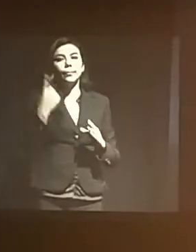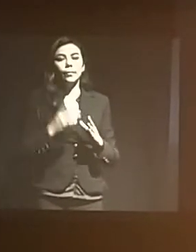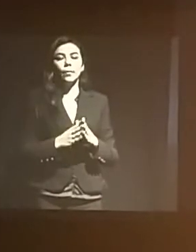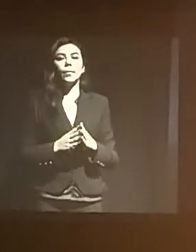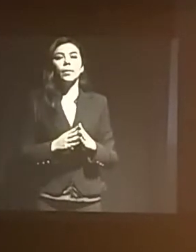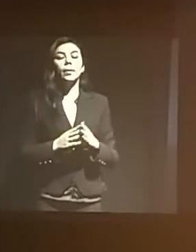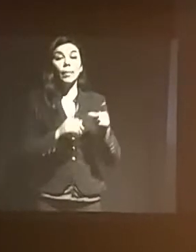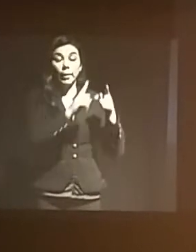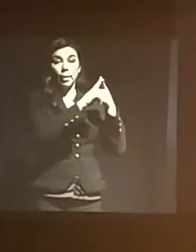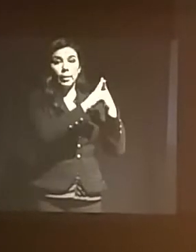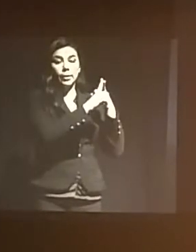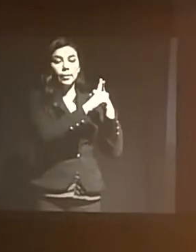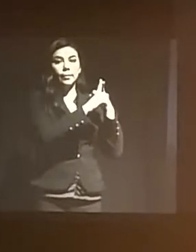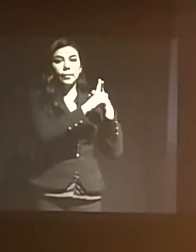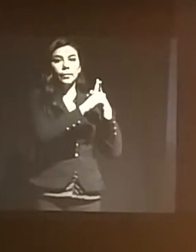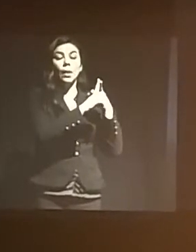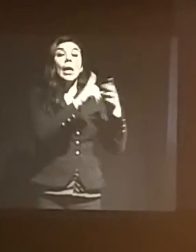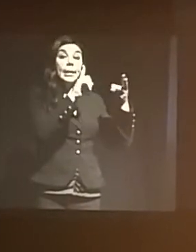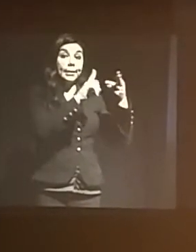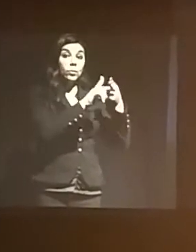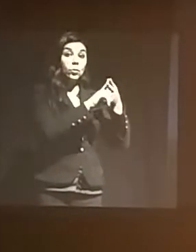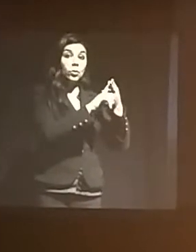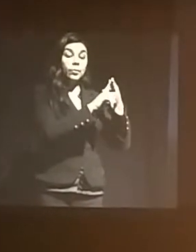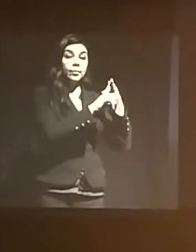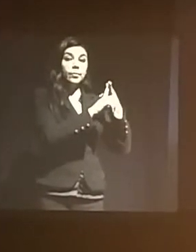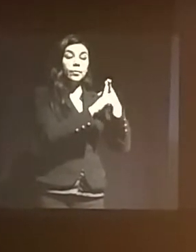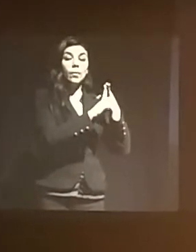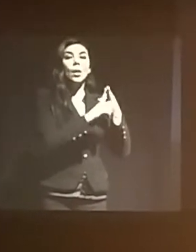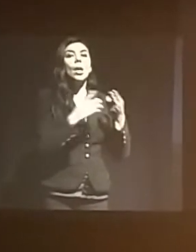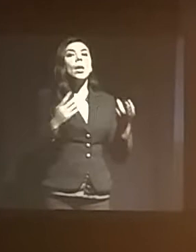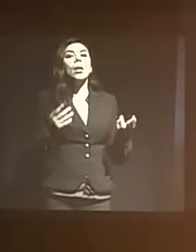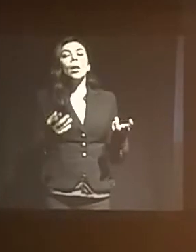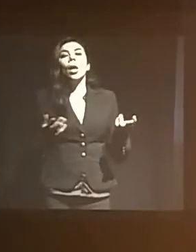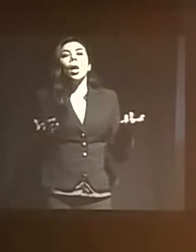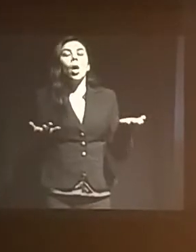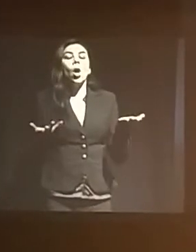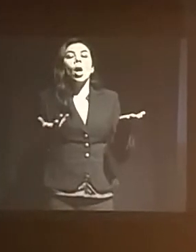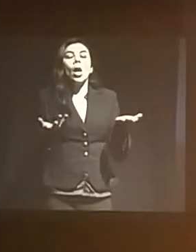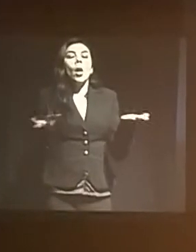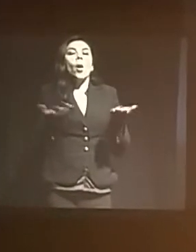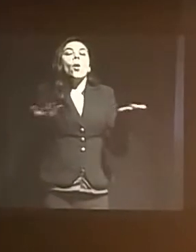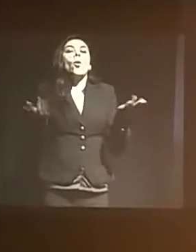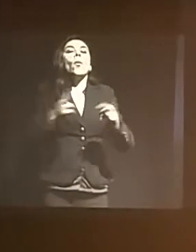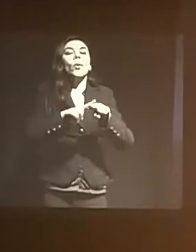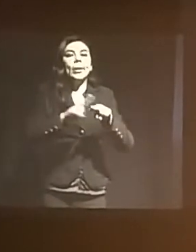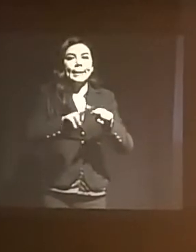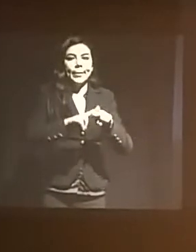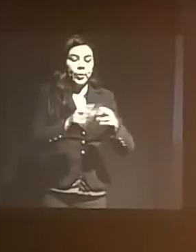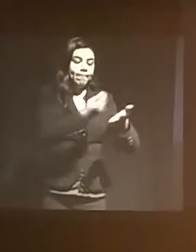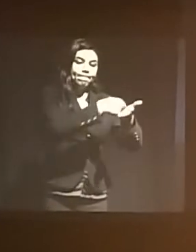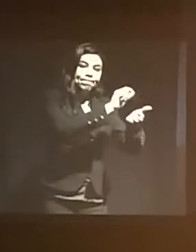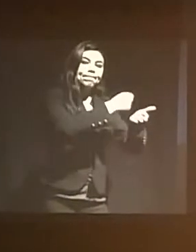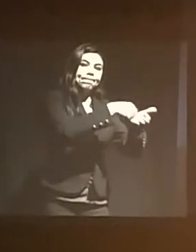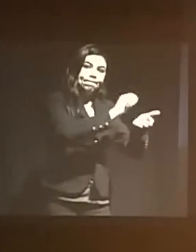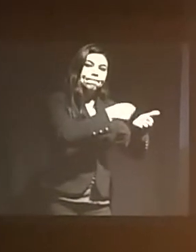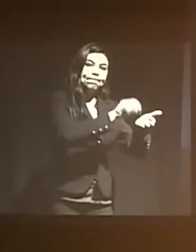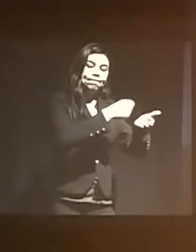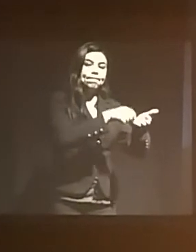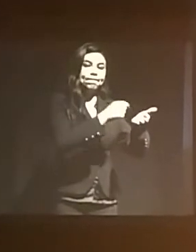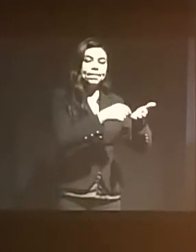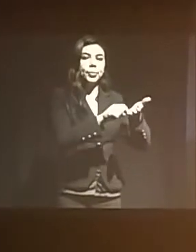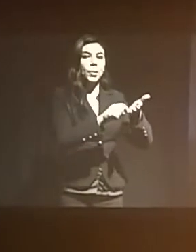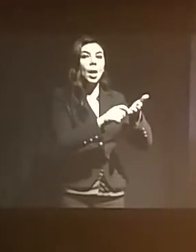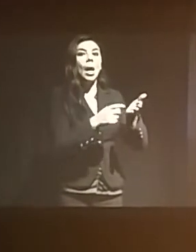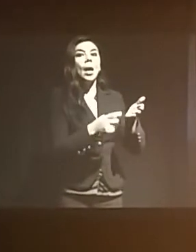ese primer componente. El segundo componente, ya definimos qué hacemos, tenemos que hacer una evaluación, un diagnóstico de accesibilidad, con estándares